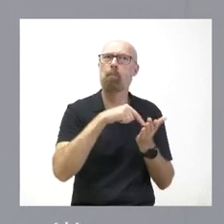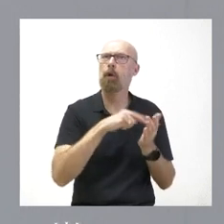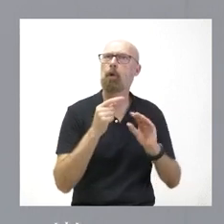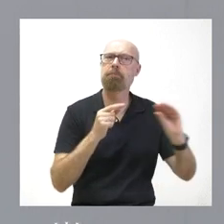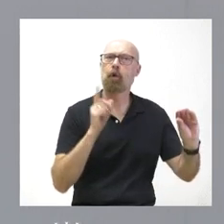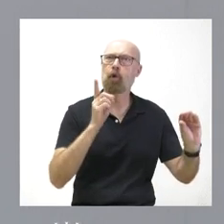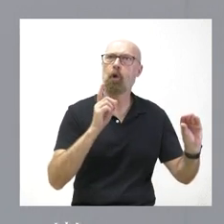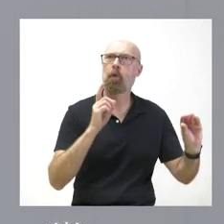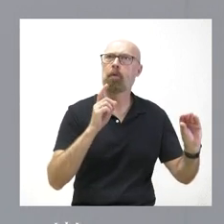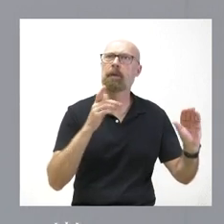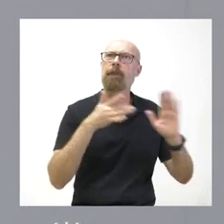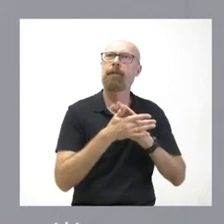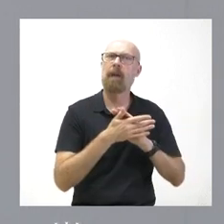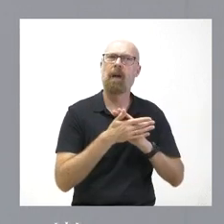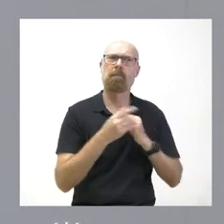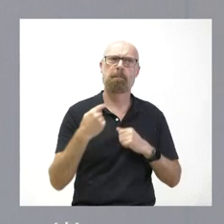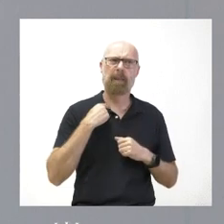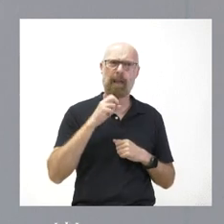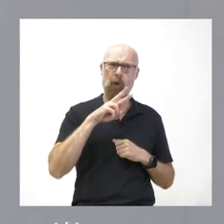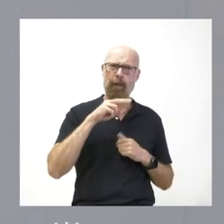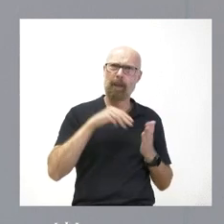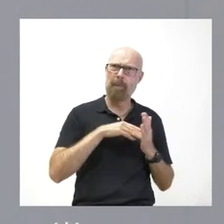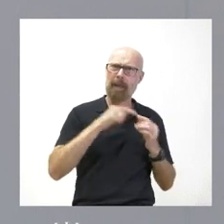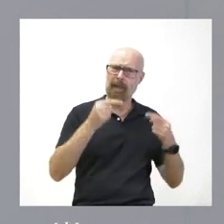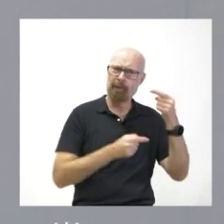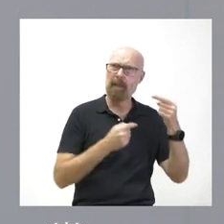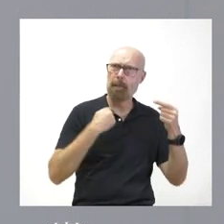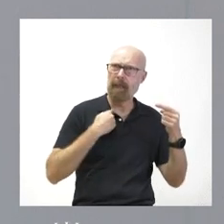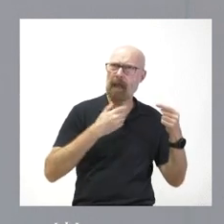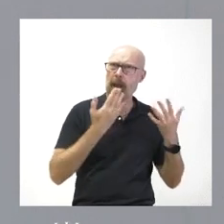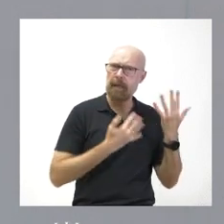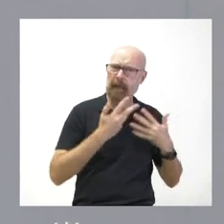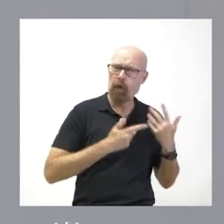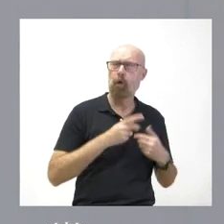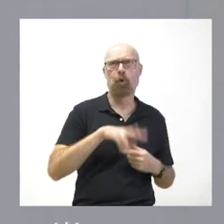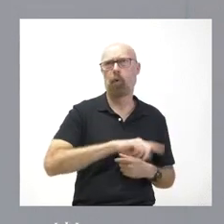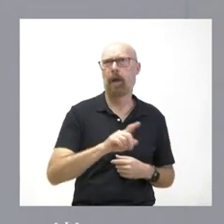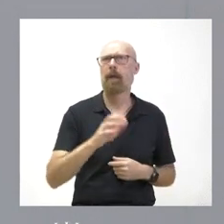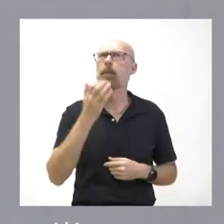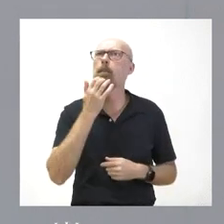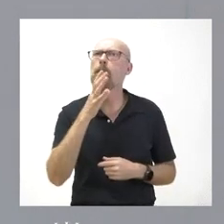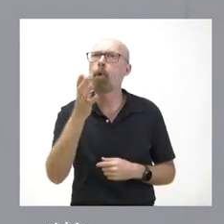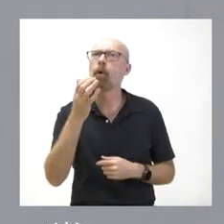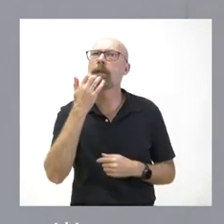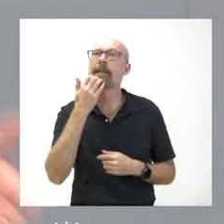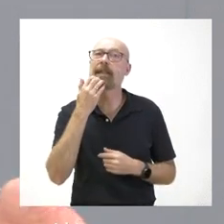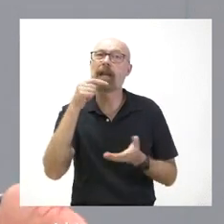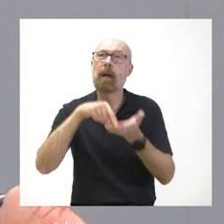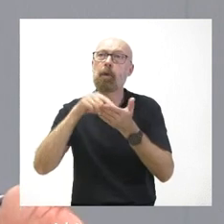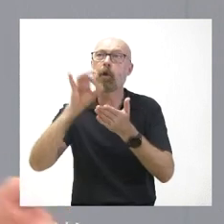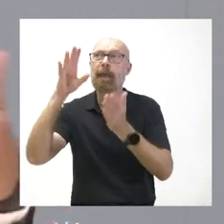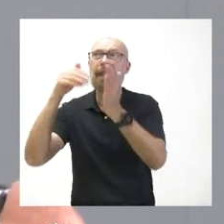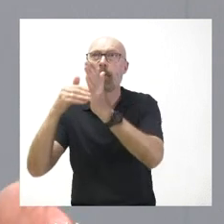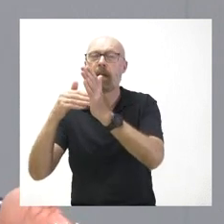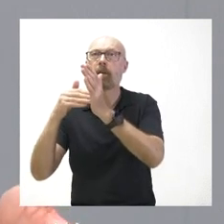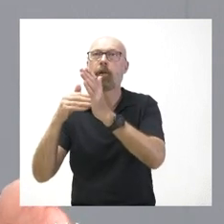son 12,000 para la administración pero también podemos pensar que ese joven quizás no hubiera podido comprarse esa vivienda o no la Hubiera comprado con lo cual lo que estamos